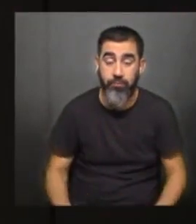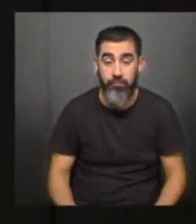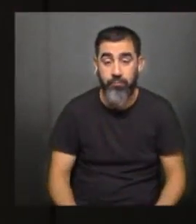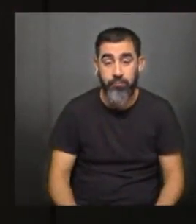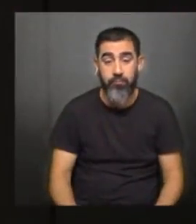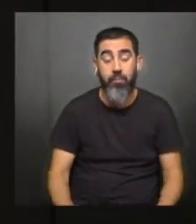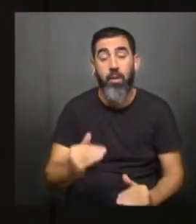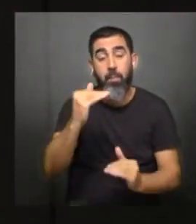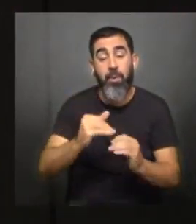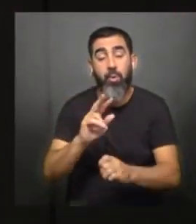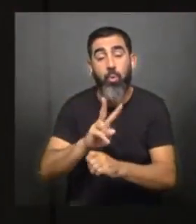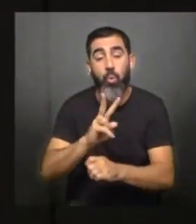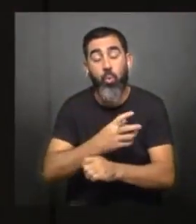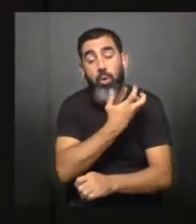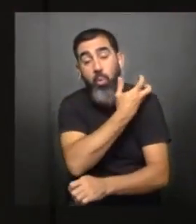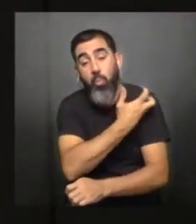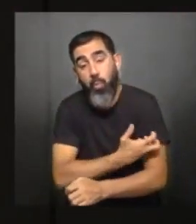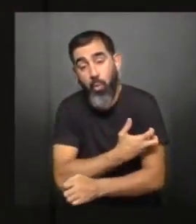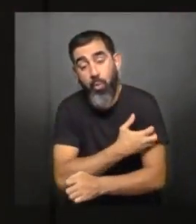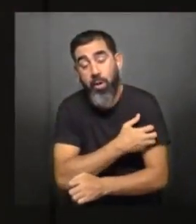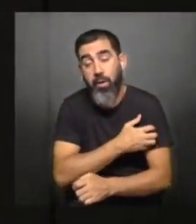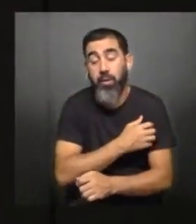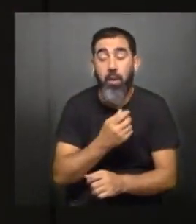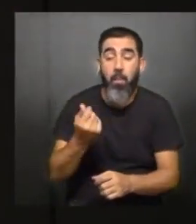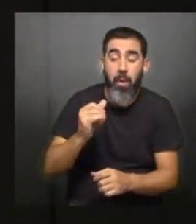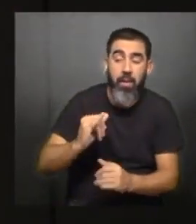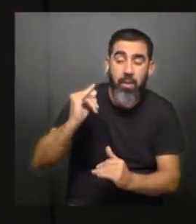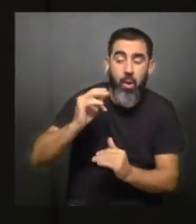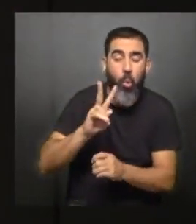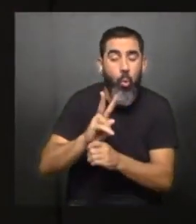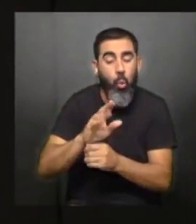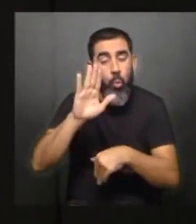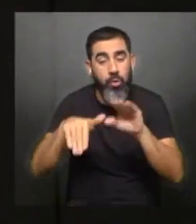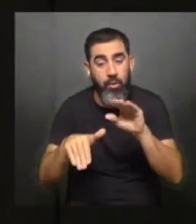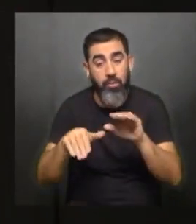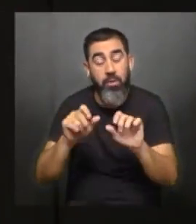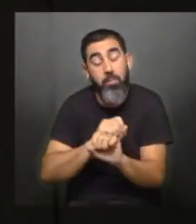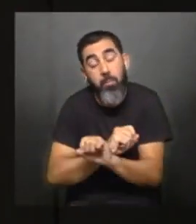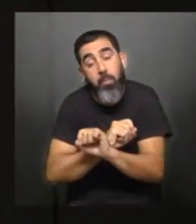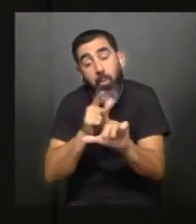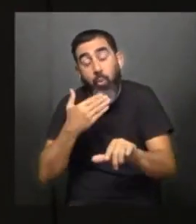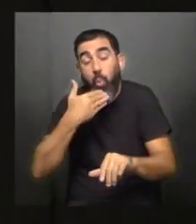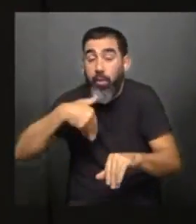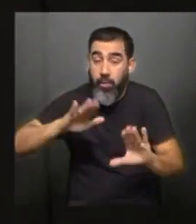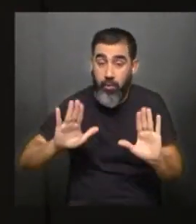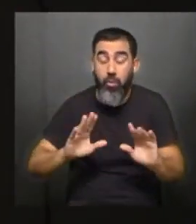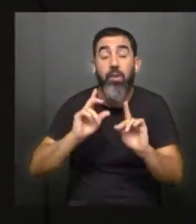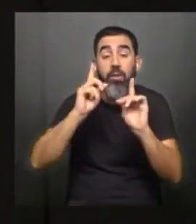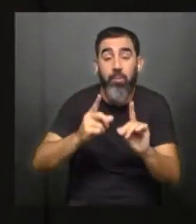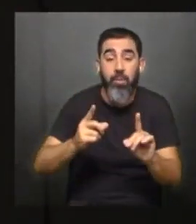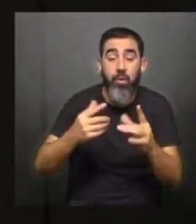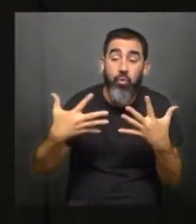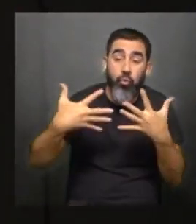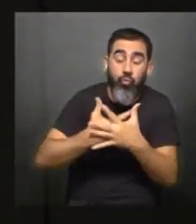Son menos controlados los pobres que quienes están en otra escala socioeconómica y además, y acá viene lo peor, si yo no entendí mal, también sufren